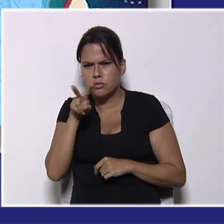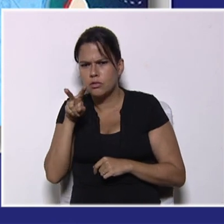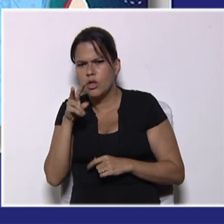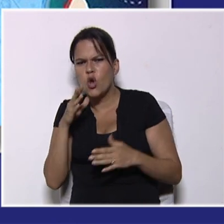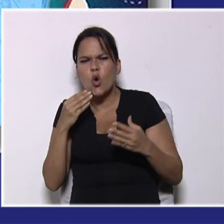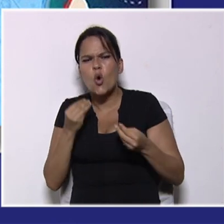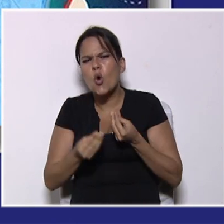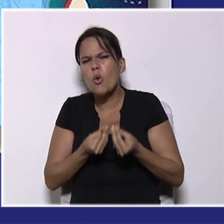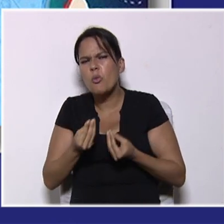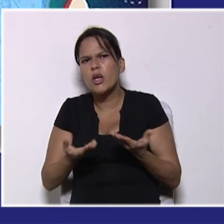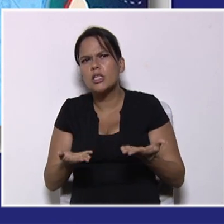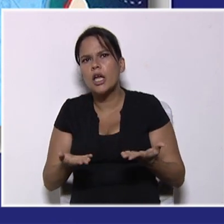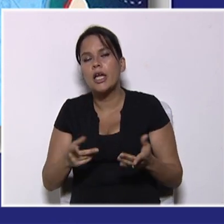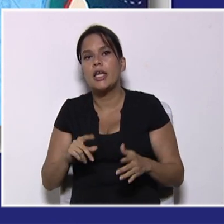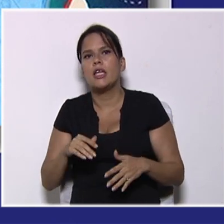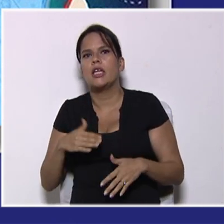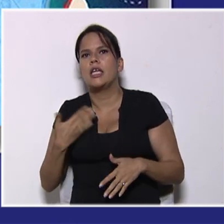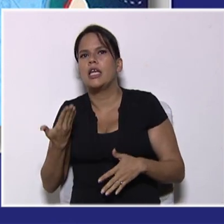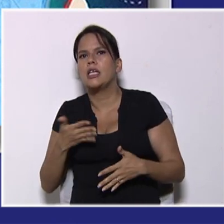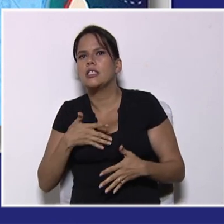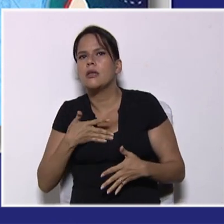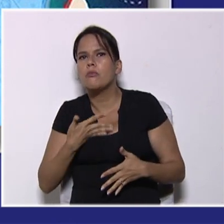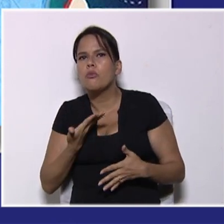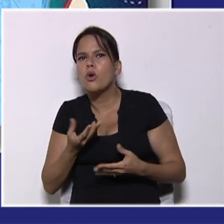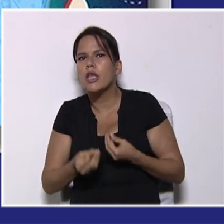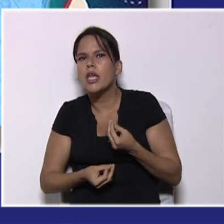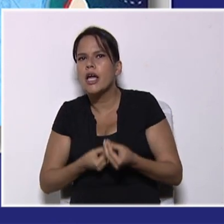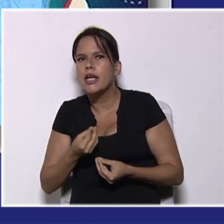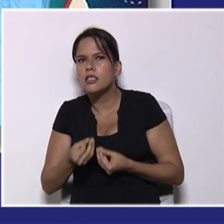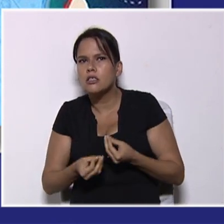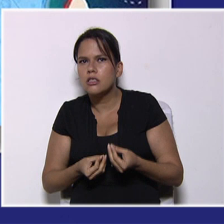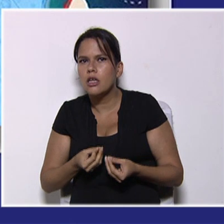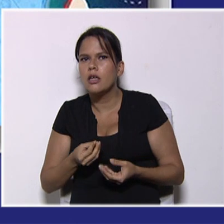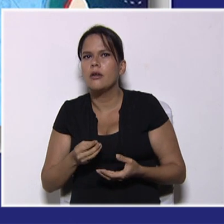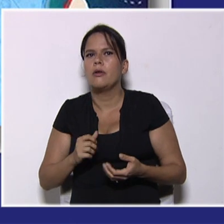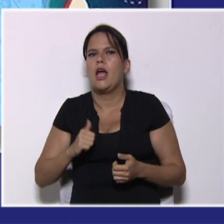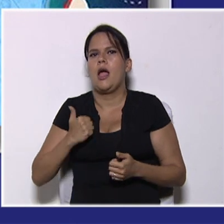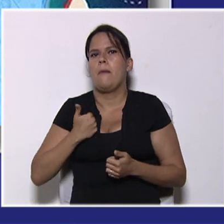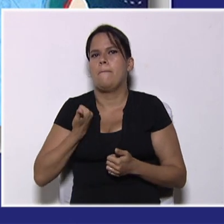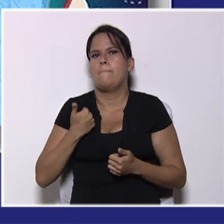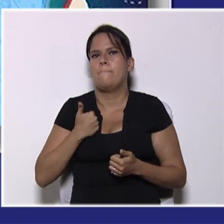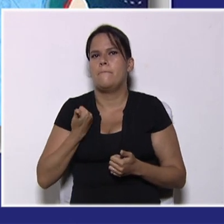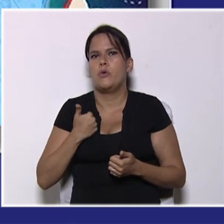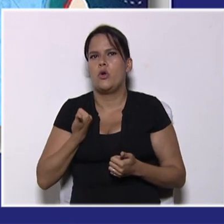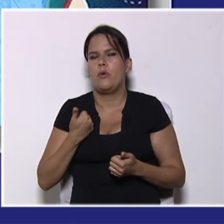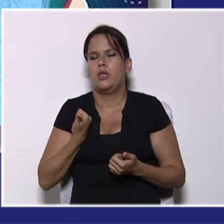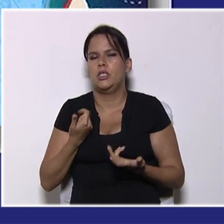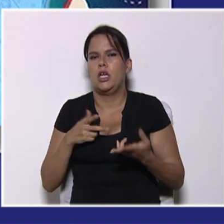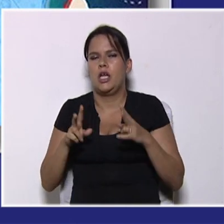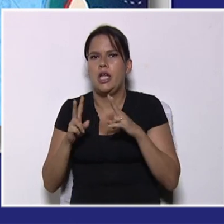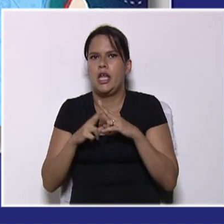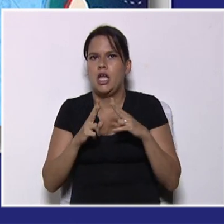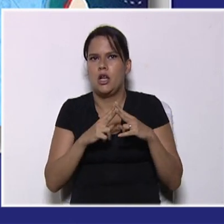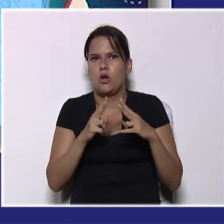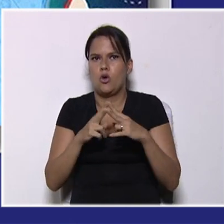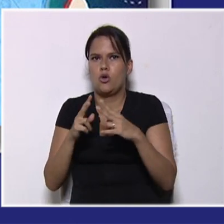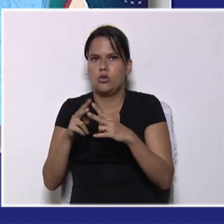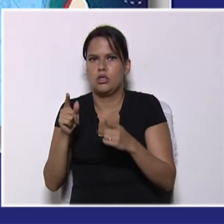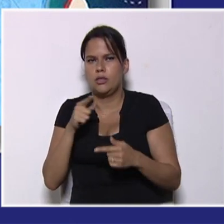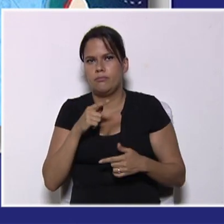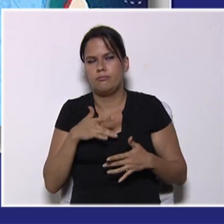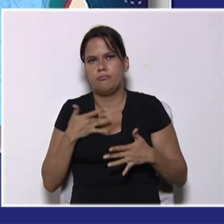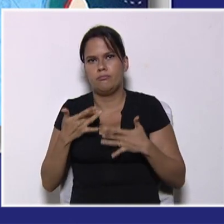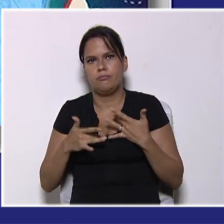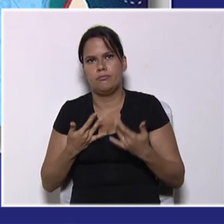están y qué posibilidades hay de aprovechar el conocer esa actividad,